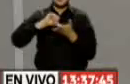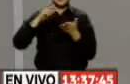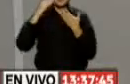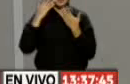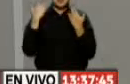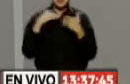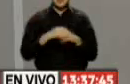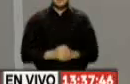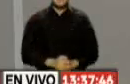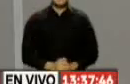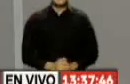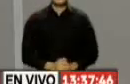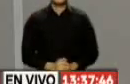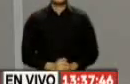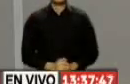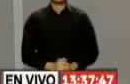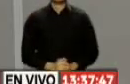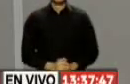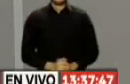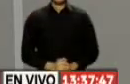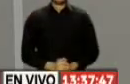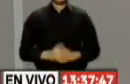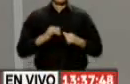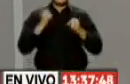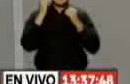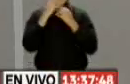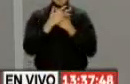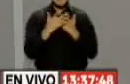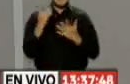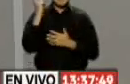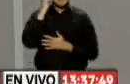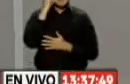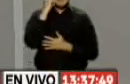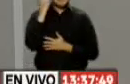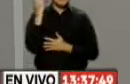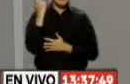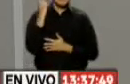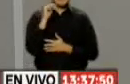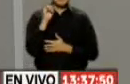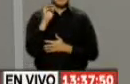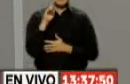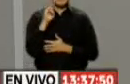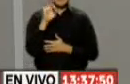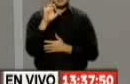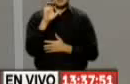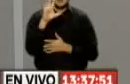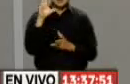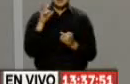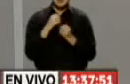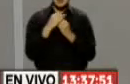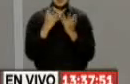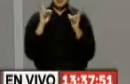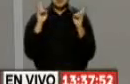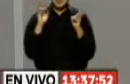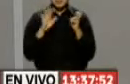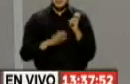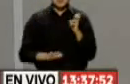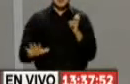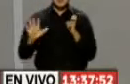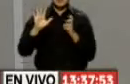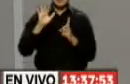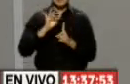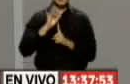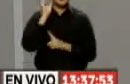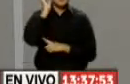Guayaquil. Bueno, vamos a seguir ahora con más noticias. Creo que ya Mirta contó información sobre esta